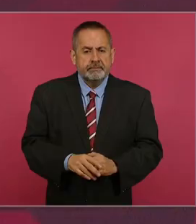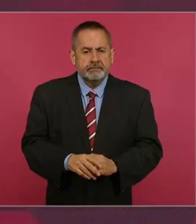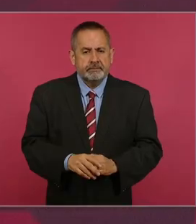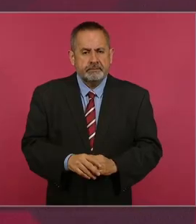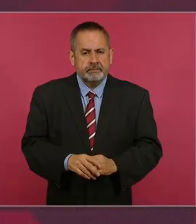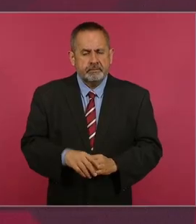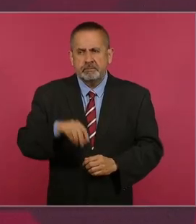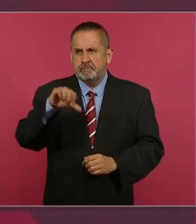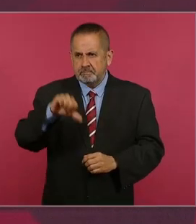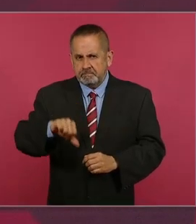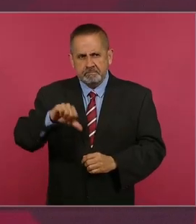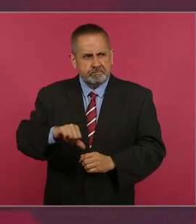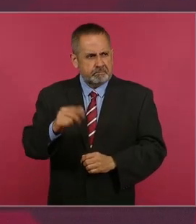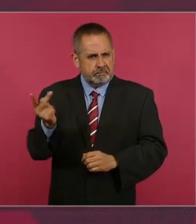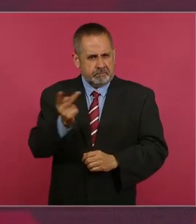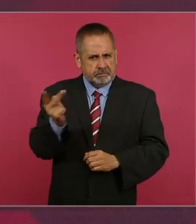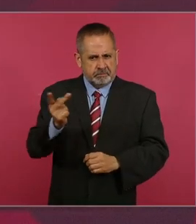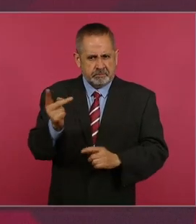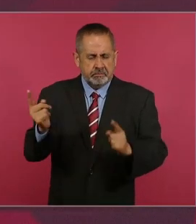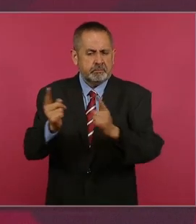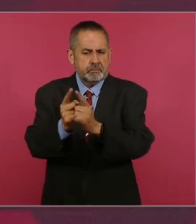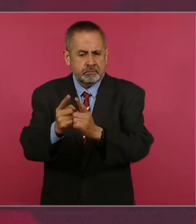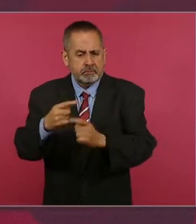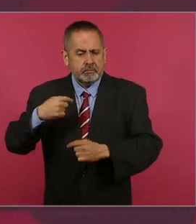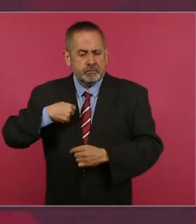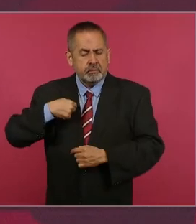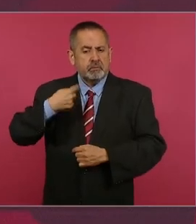Hoy se ven, yo mañana,